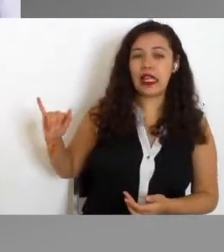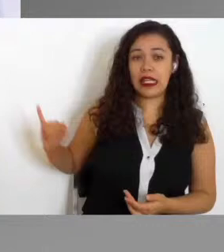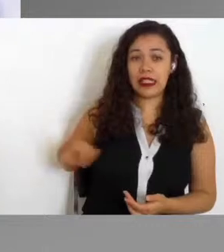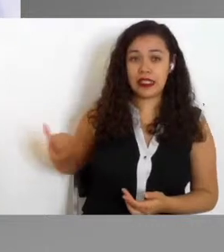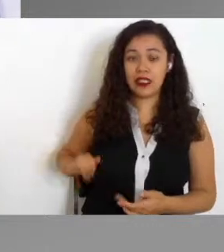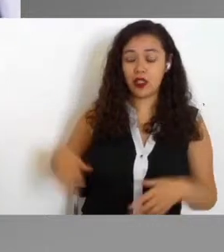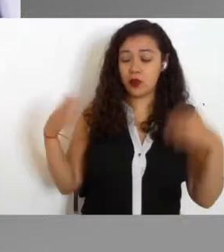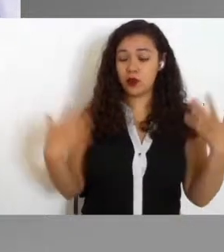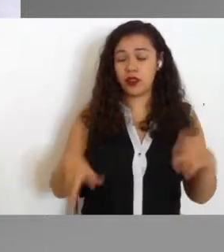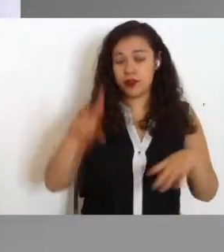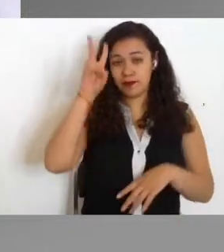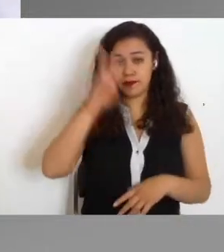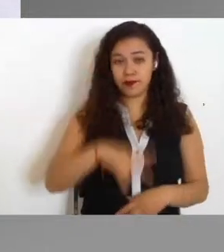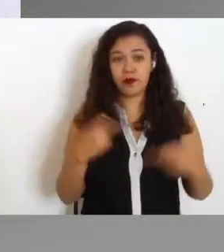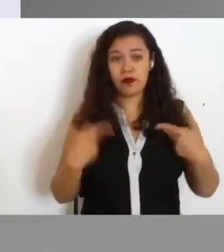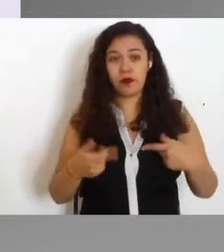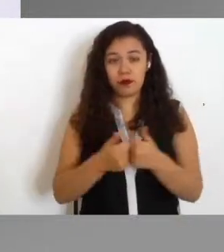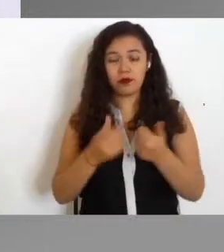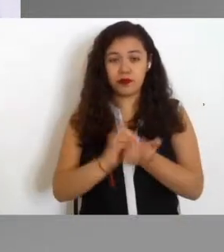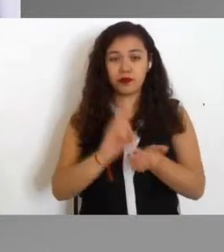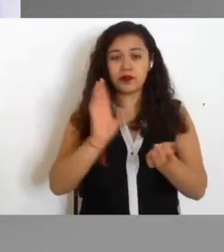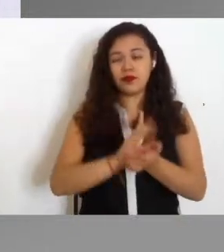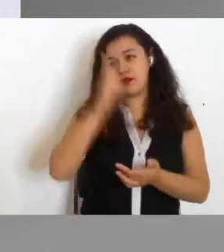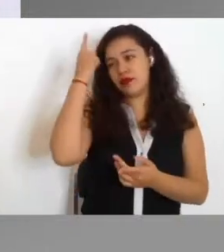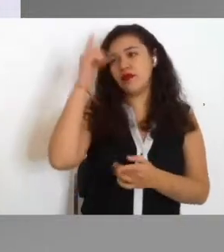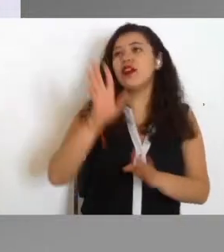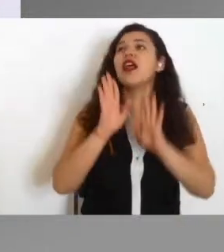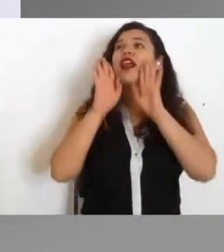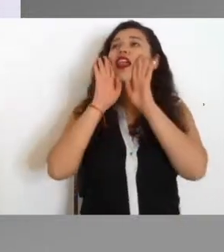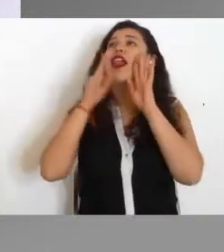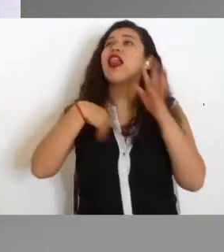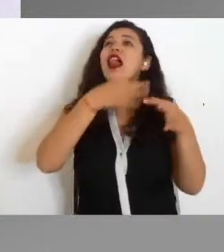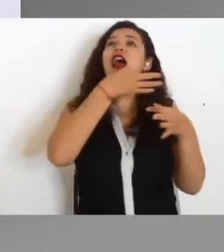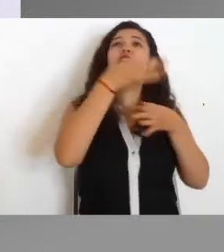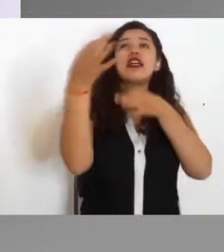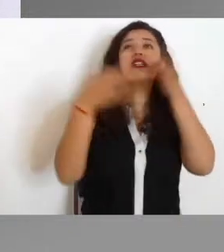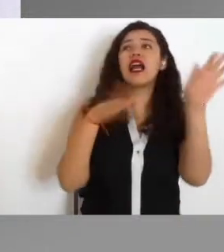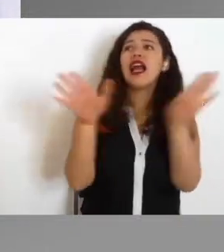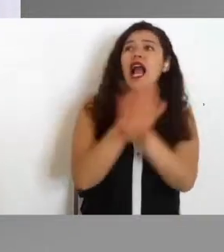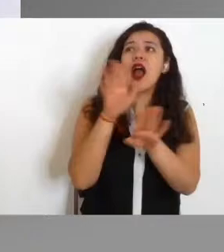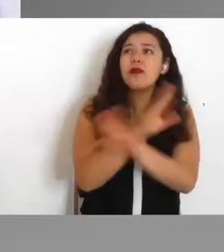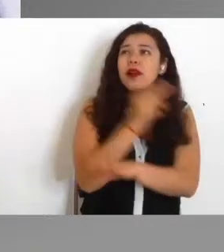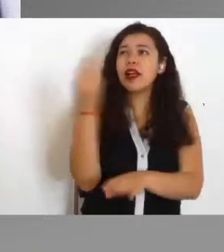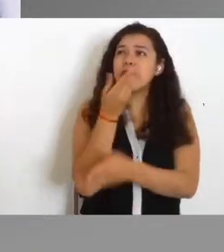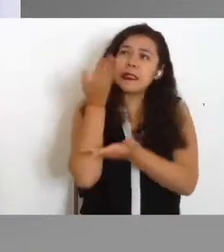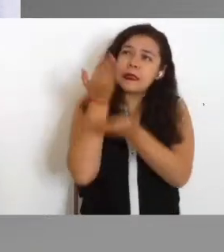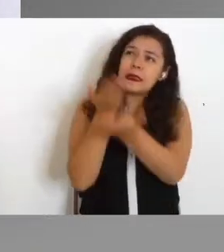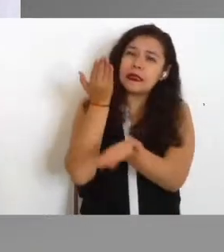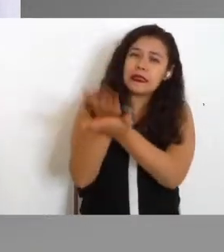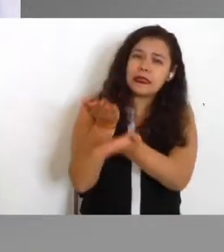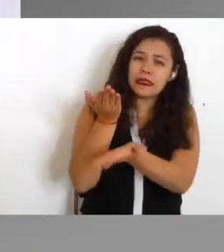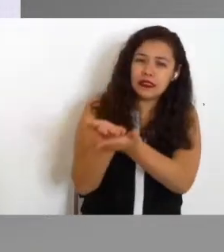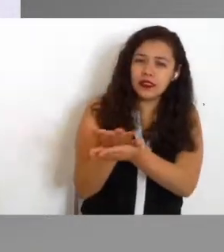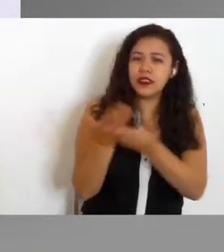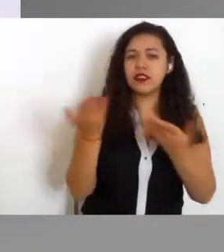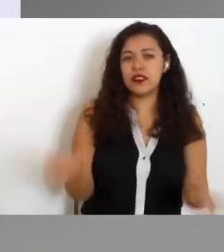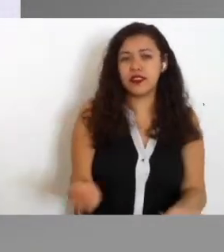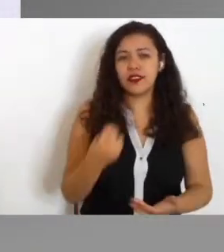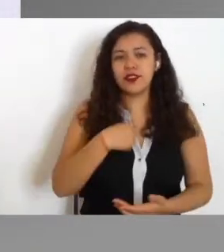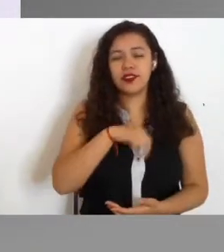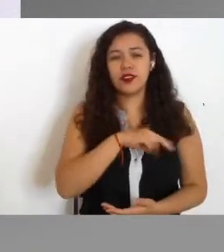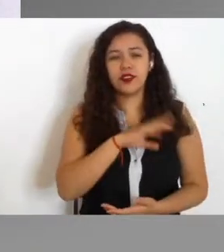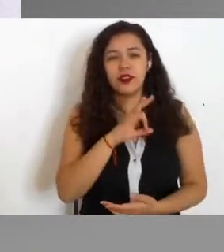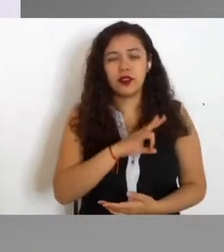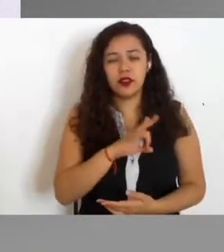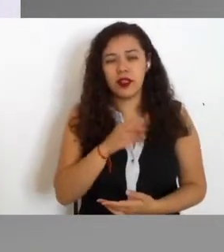las personas con discapacidad de levantar la voz, de proponer cambios, y bueno, creo que al permitirnos compartir en